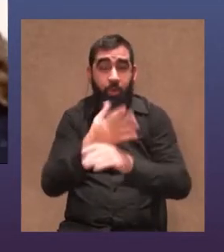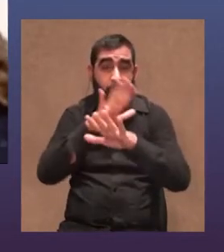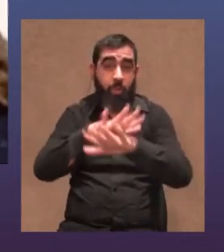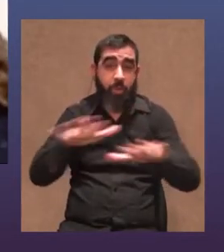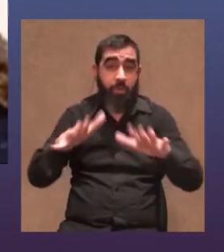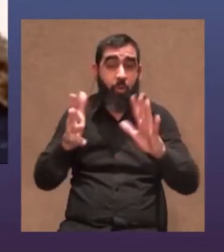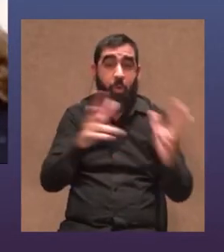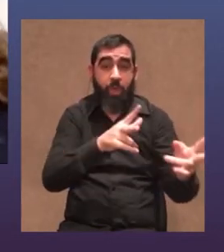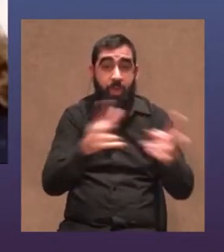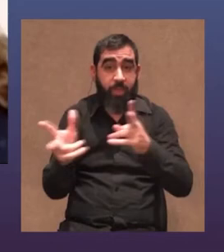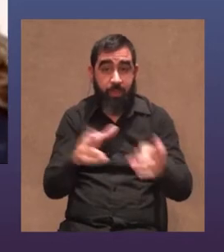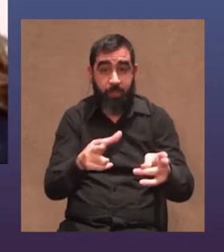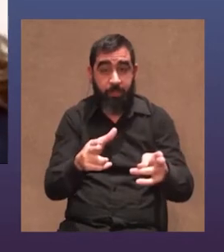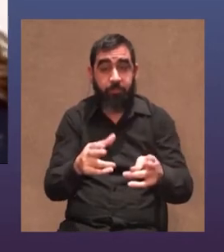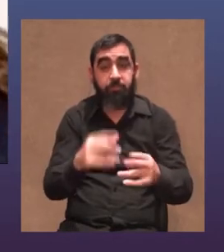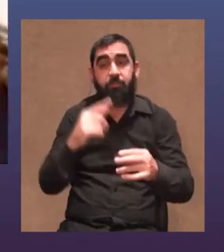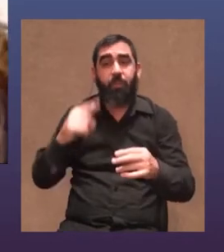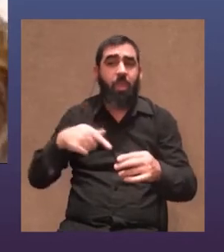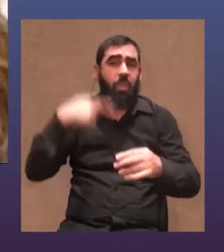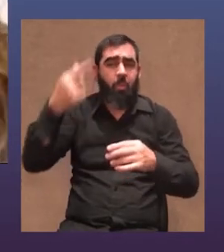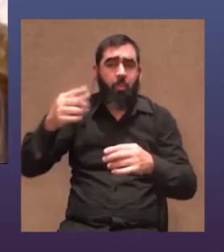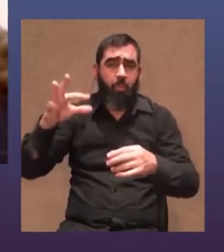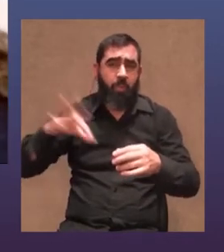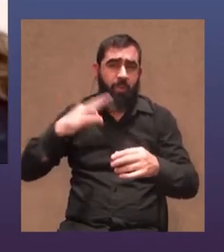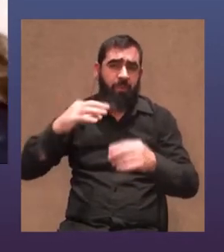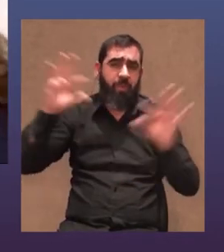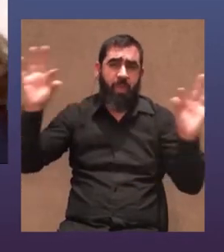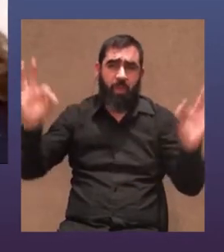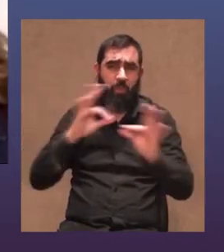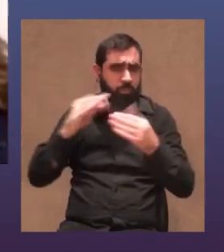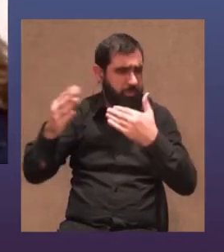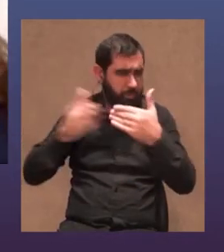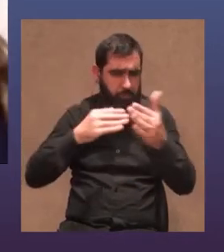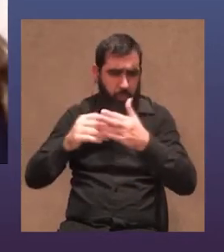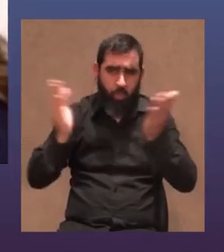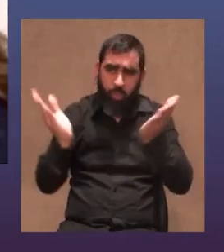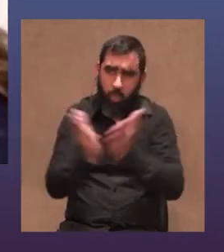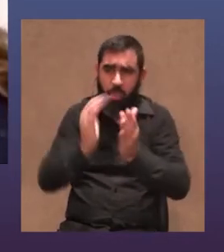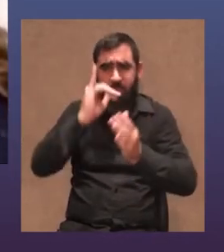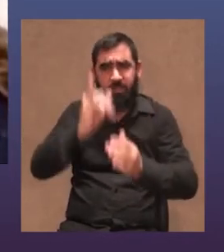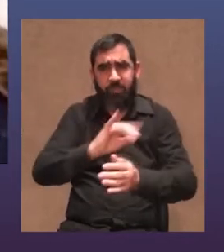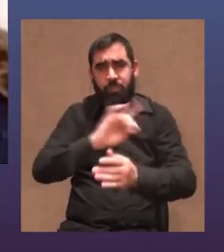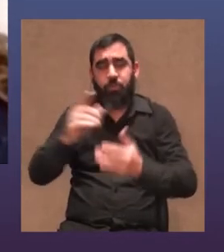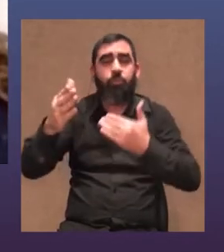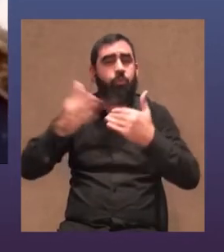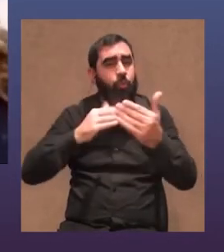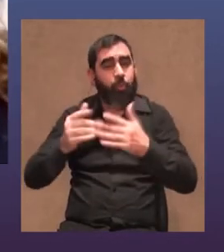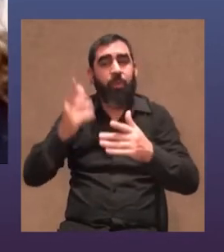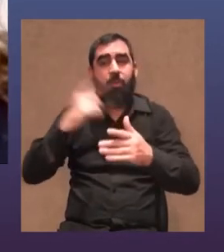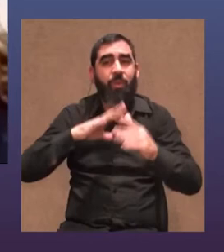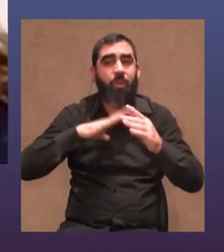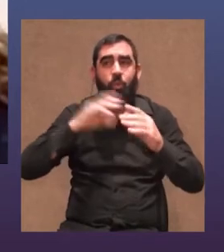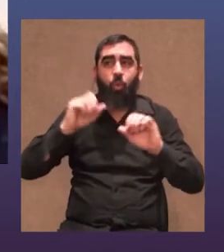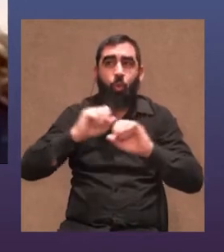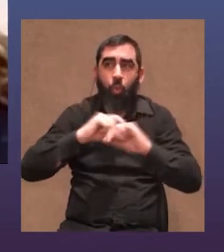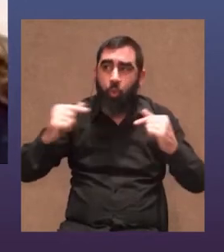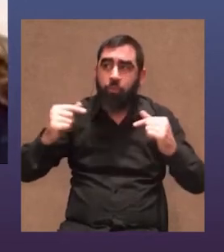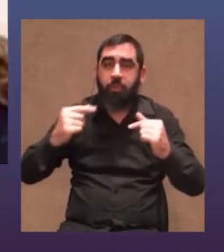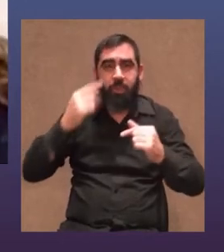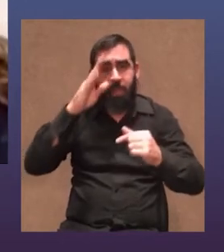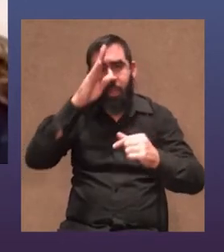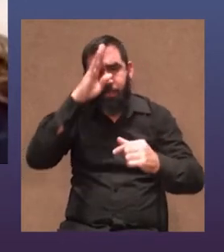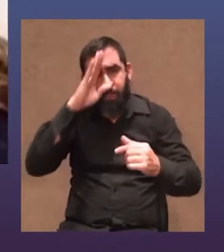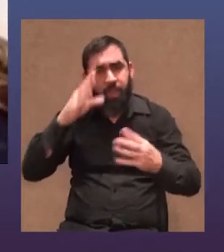no porque después se dediquen a estudiar música, pero todo lo que despierta a nivel